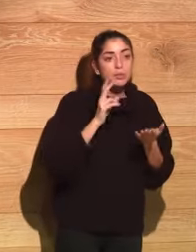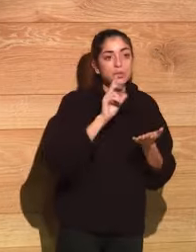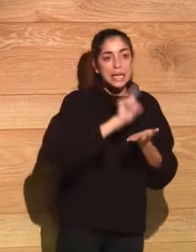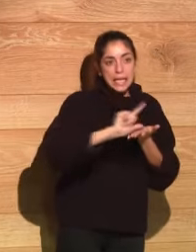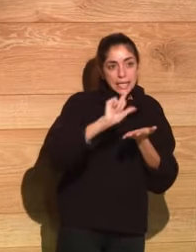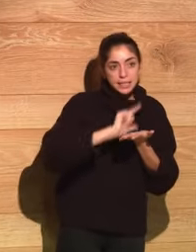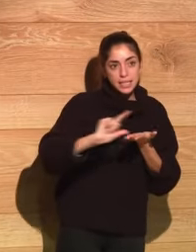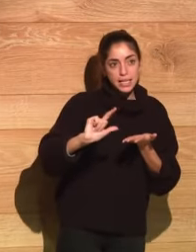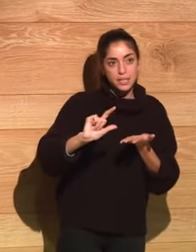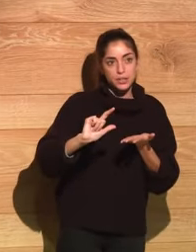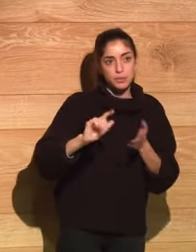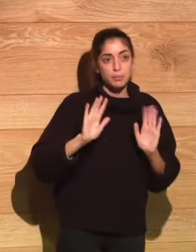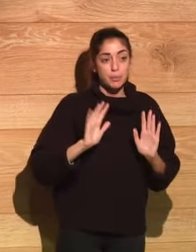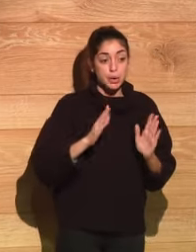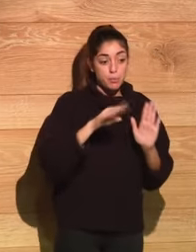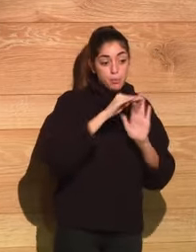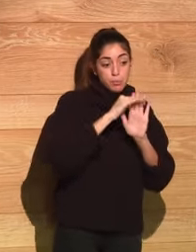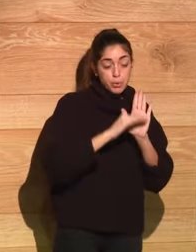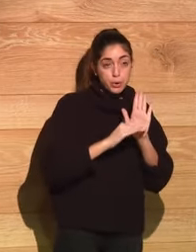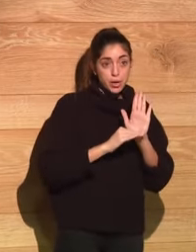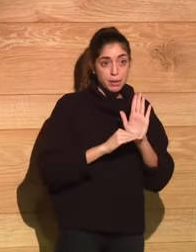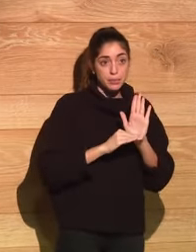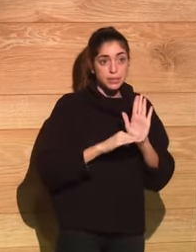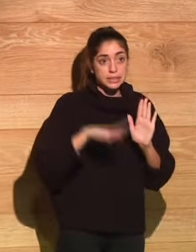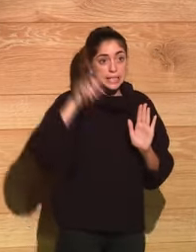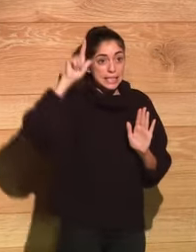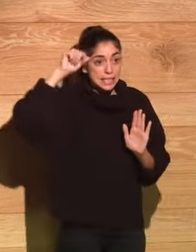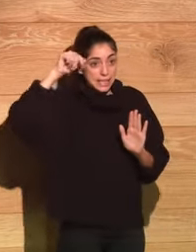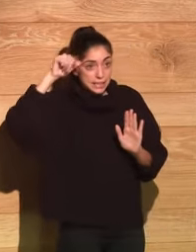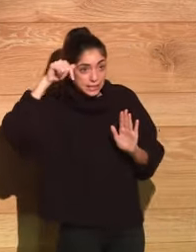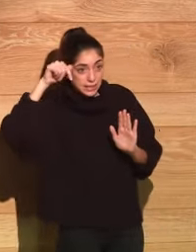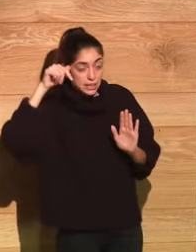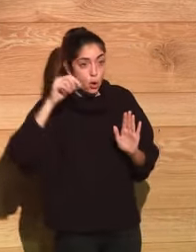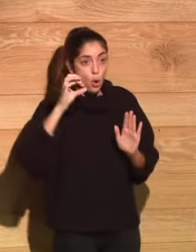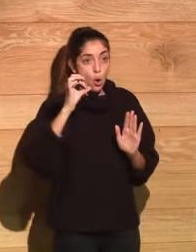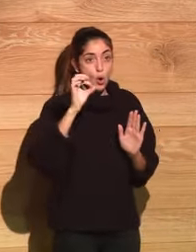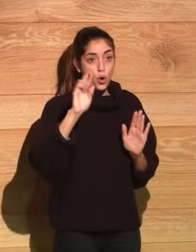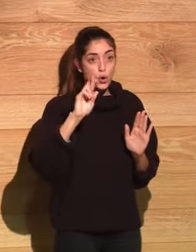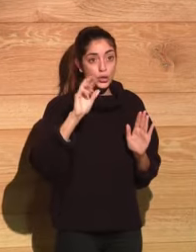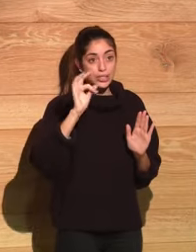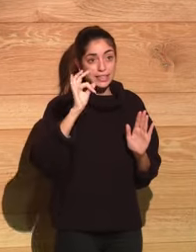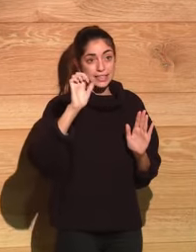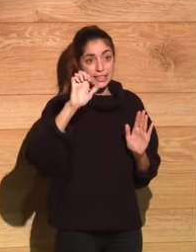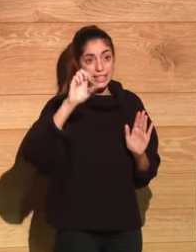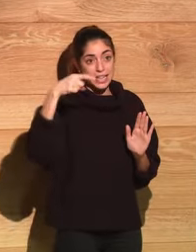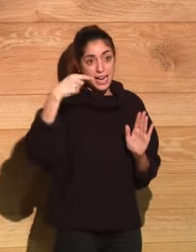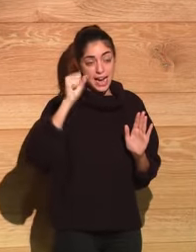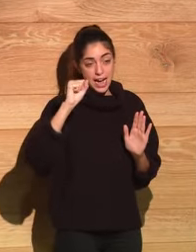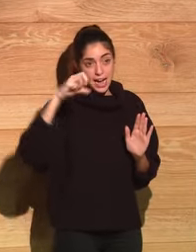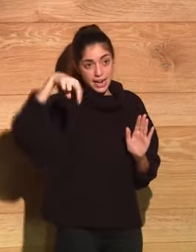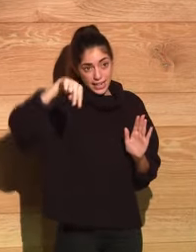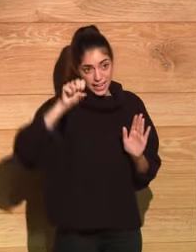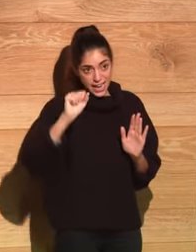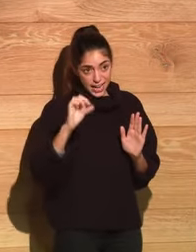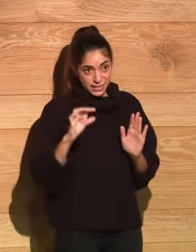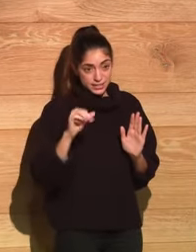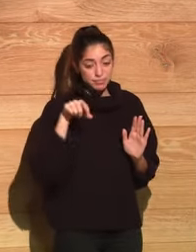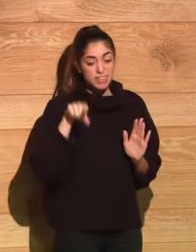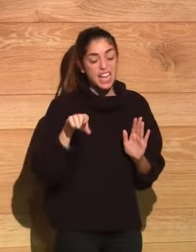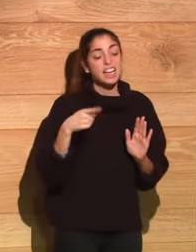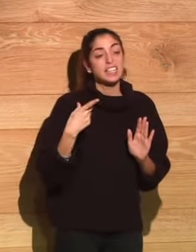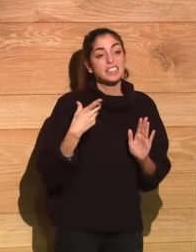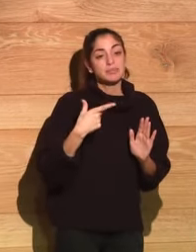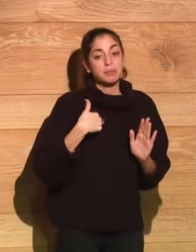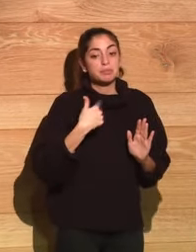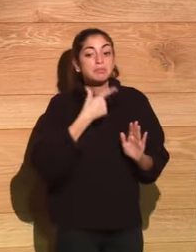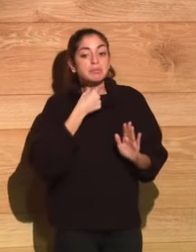Un programa en el cual, siguiendo las tesis orteguianas, no es Ortega alguien que me fascine, pero sí es alguien que